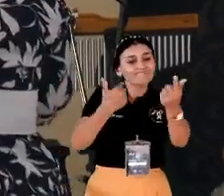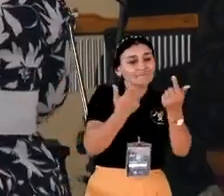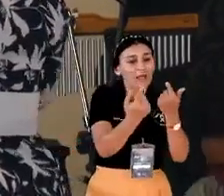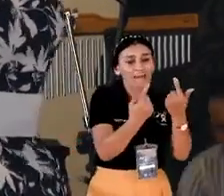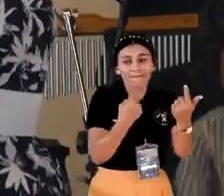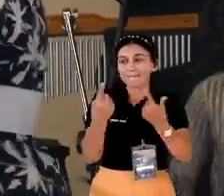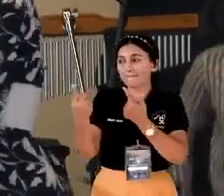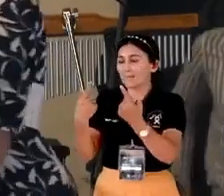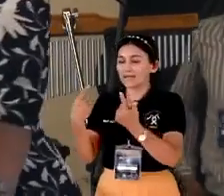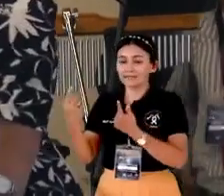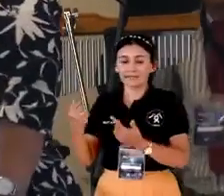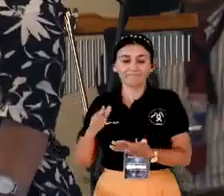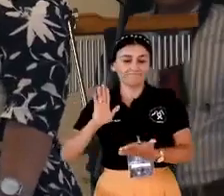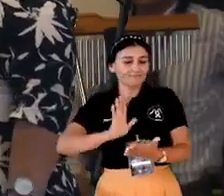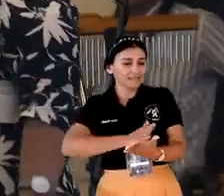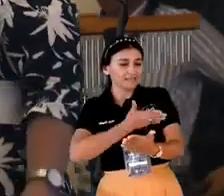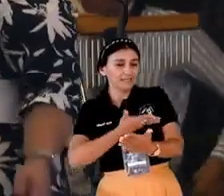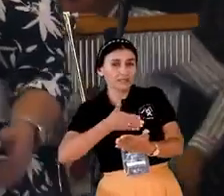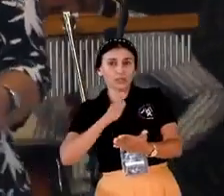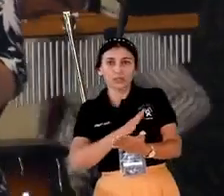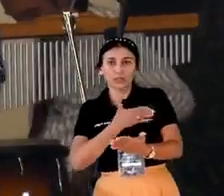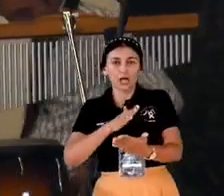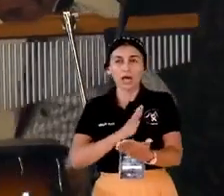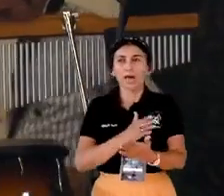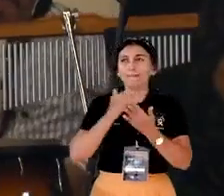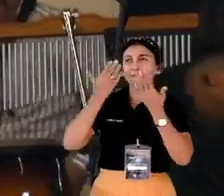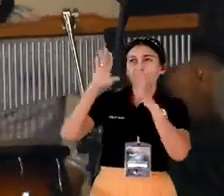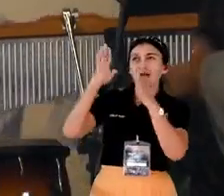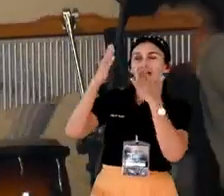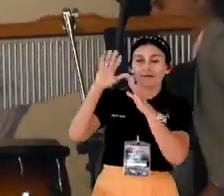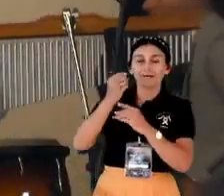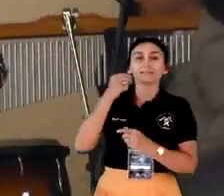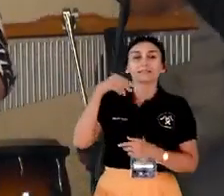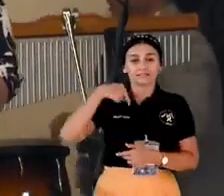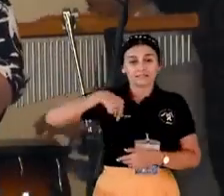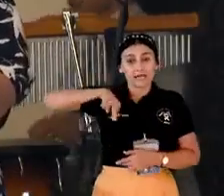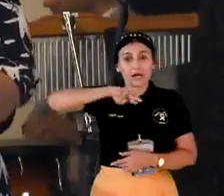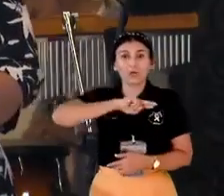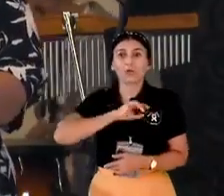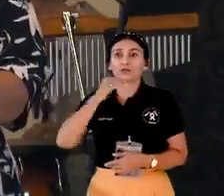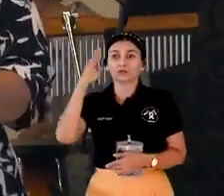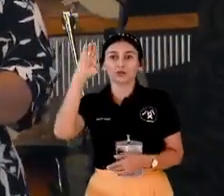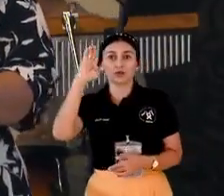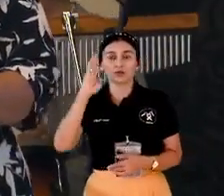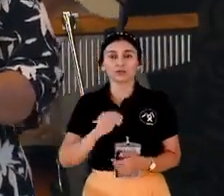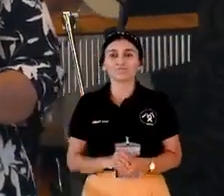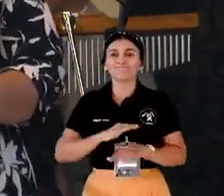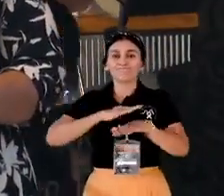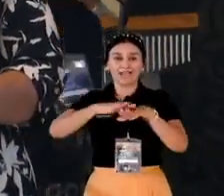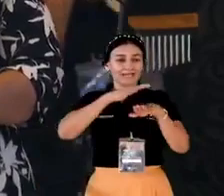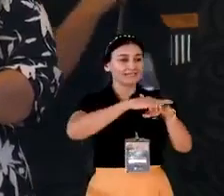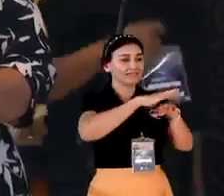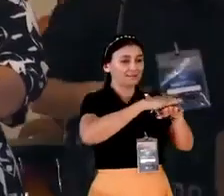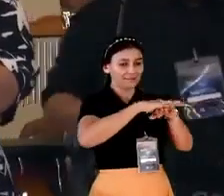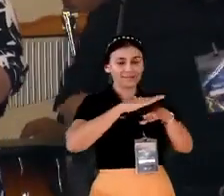entonamos alabanza a nuestro Dios. Les invitamos a todos, hermanos. Vamos a engrandecer al Rey